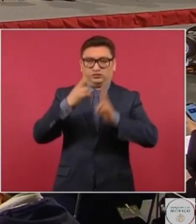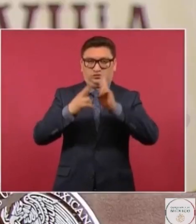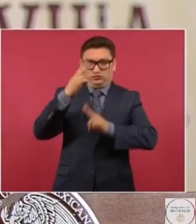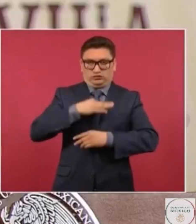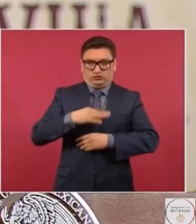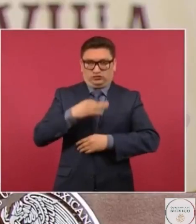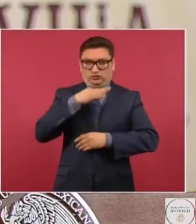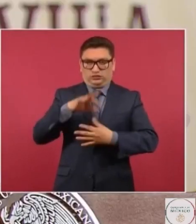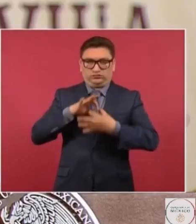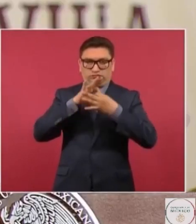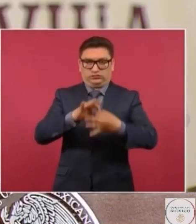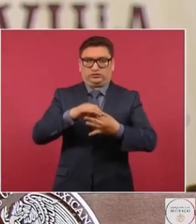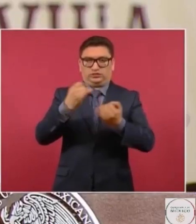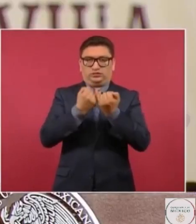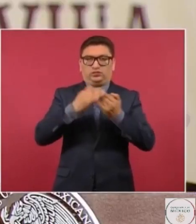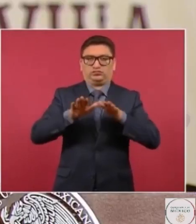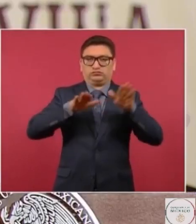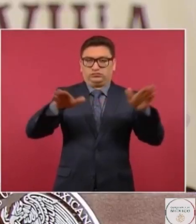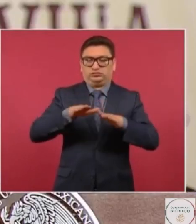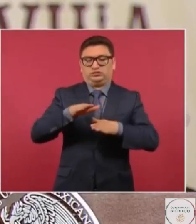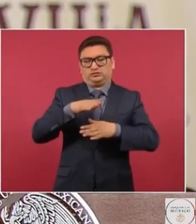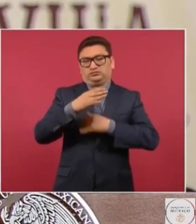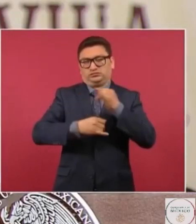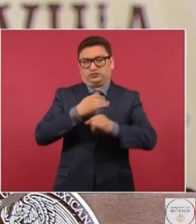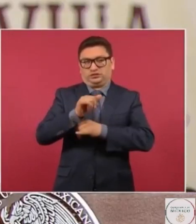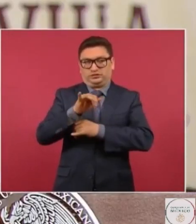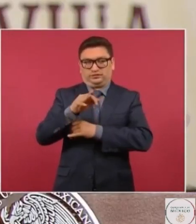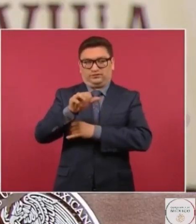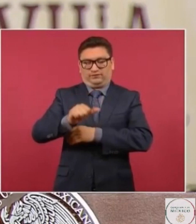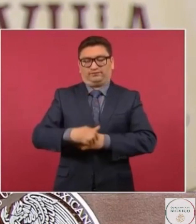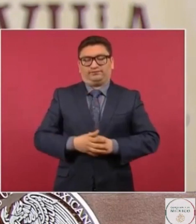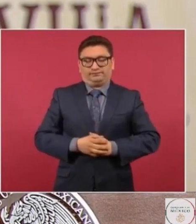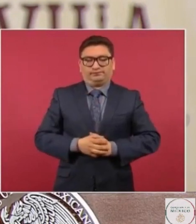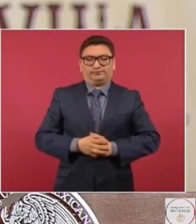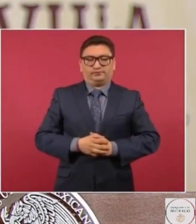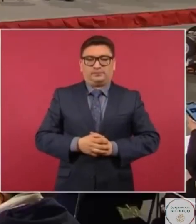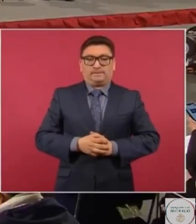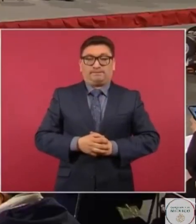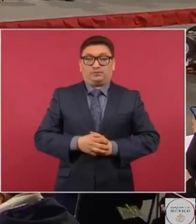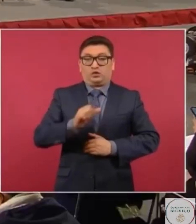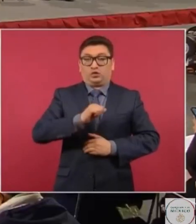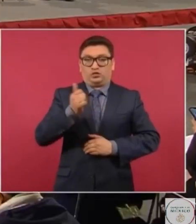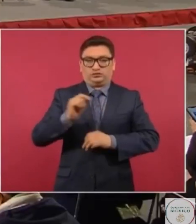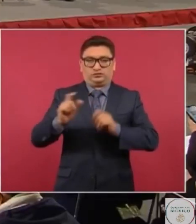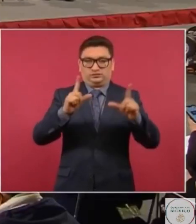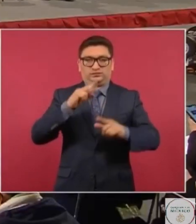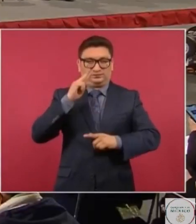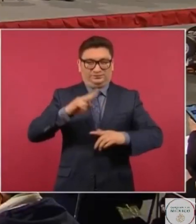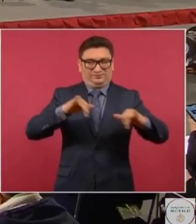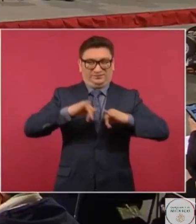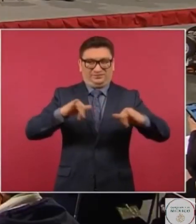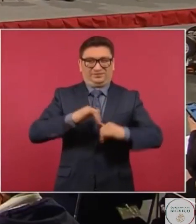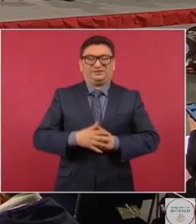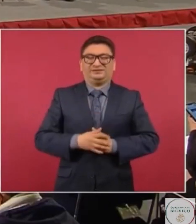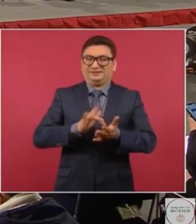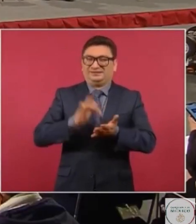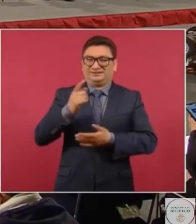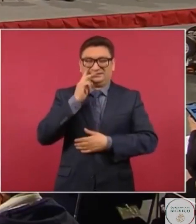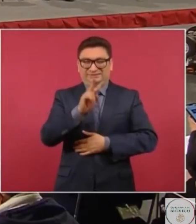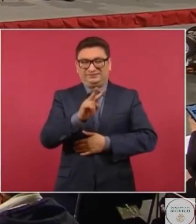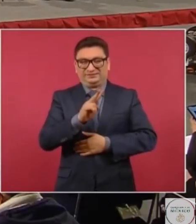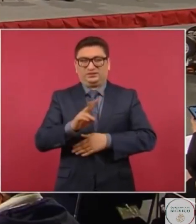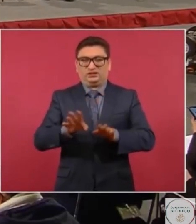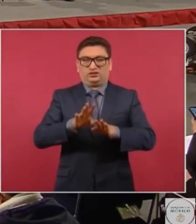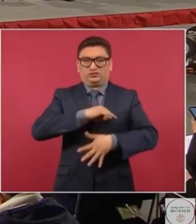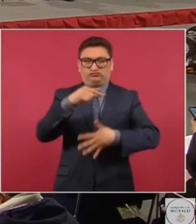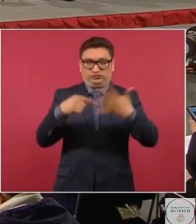esta zona del Aeropuerto Internacional Felipe Ángeles. Si vemos en la siguiente, vemos el mapa. Muchas gracias. Ahí tenemos las